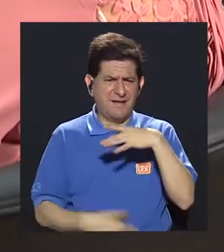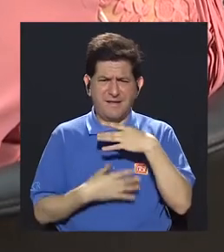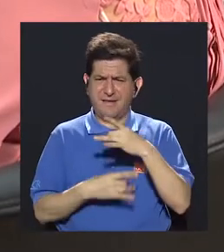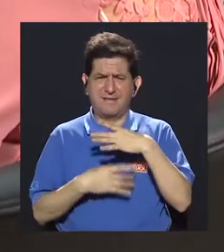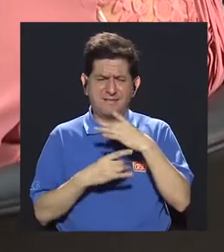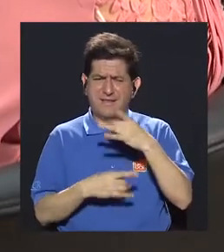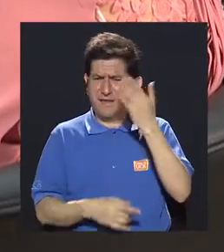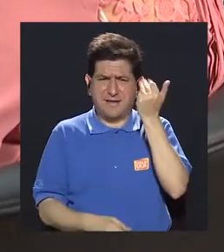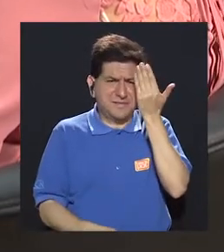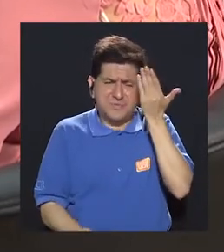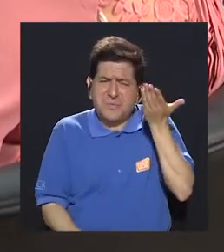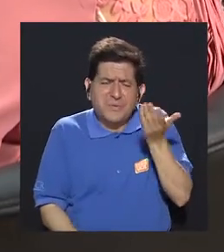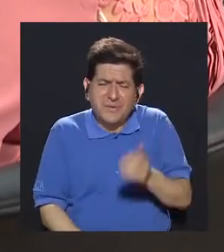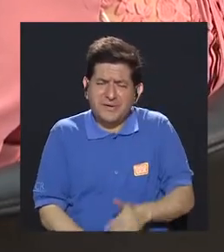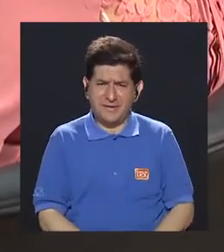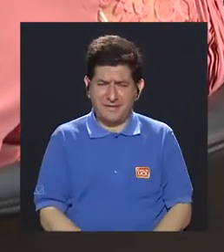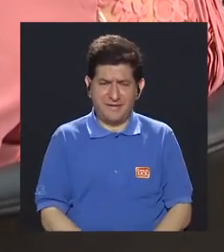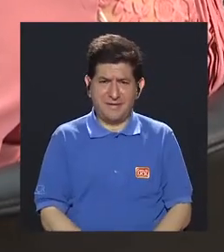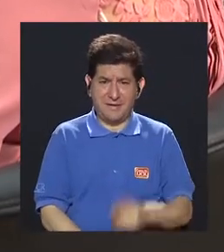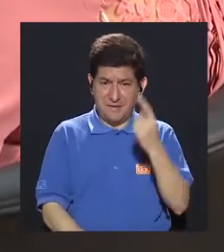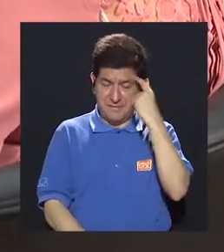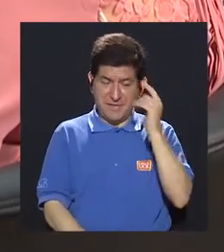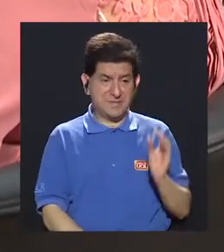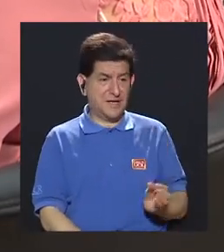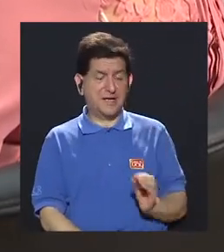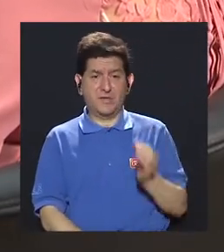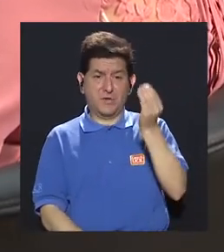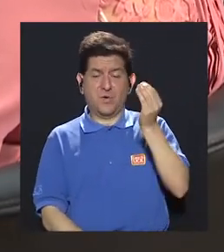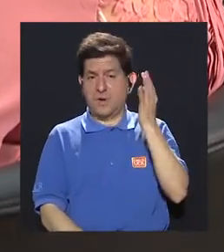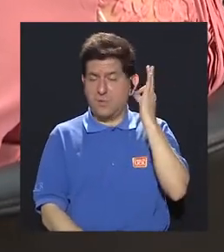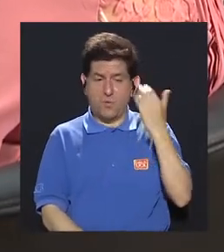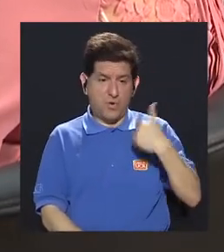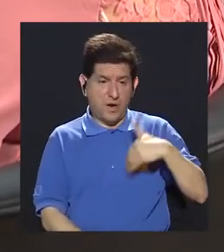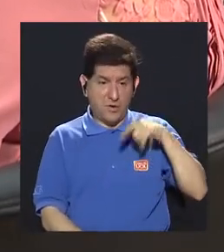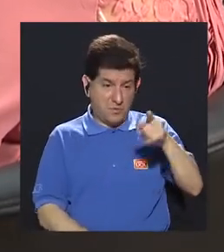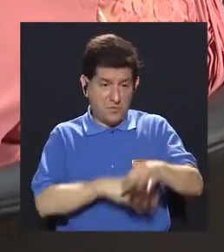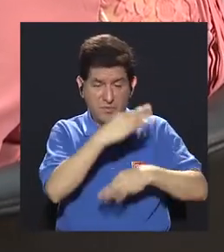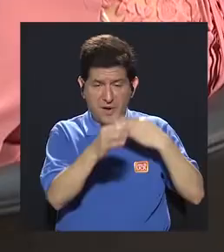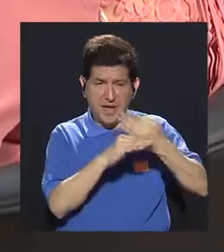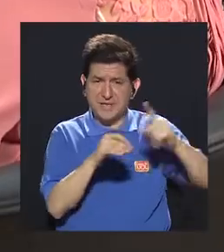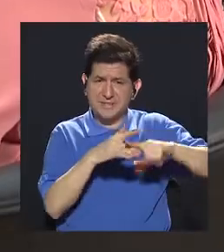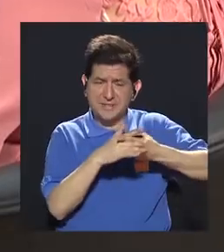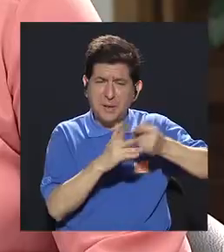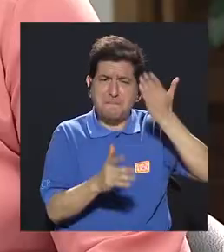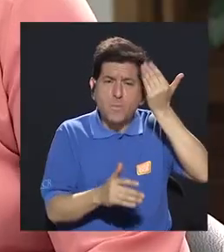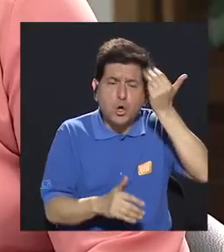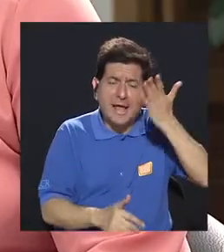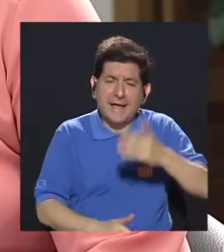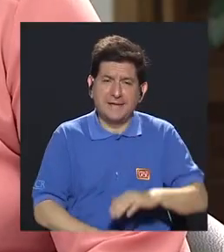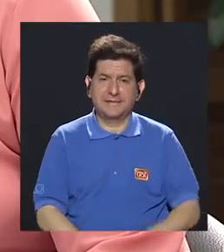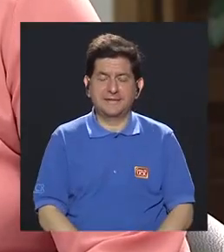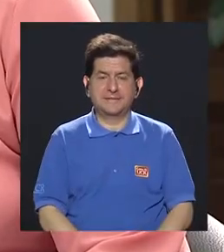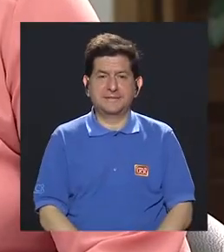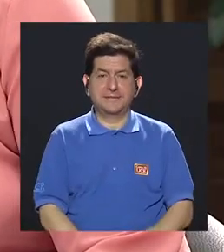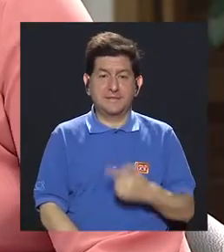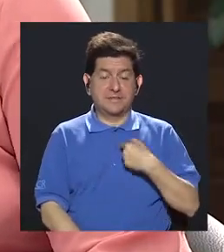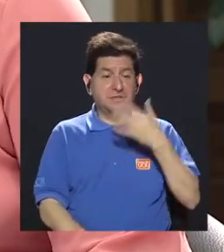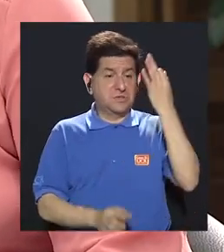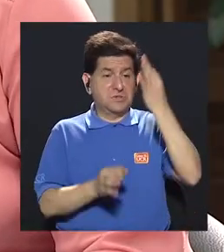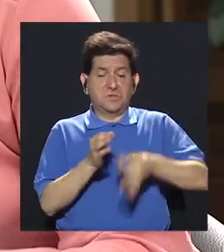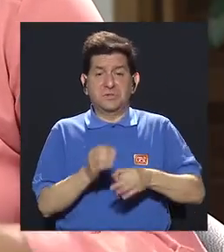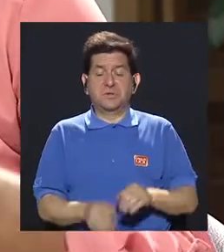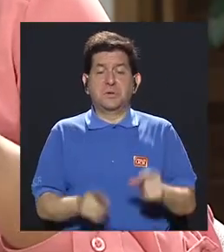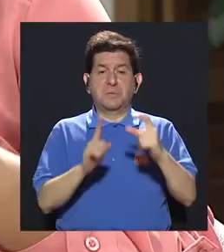tan atractivo de poder accesar para un joven o una joven este tipo de herramienta? Efectivamente, ¿verdad? Si